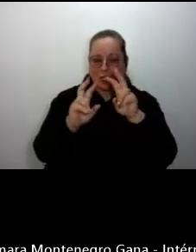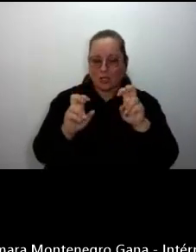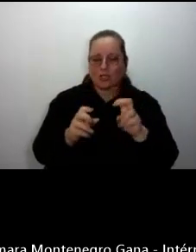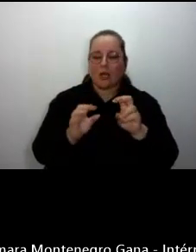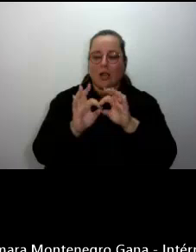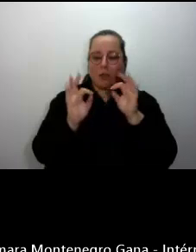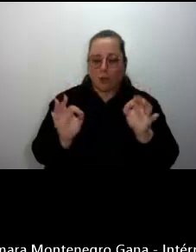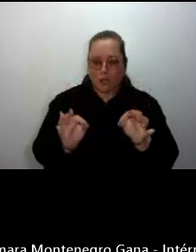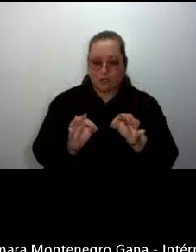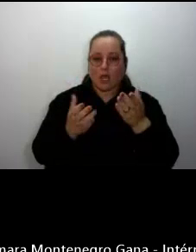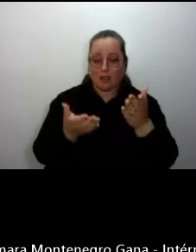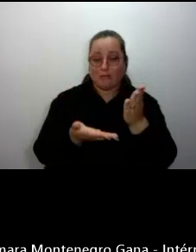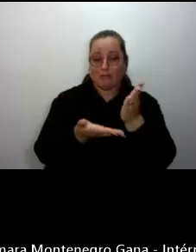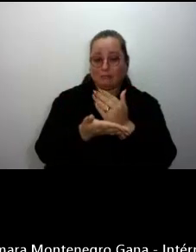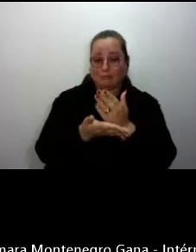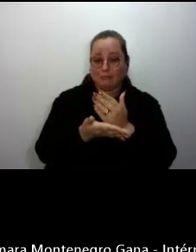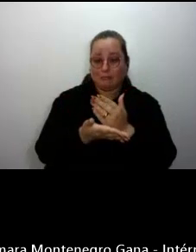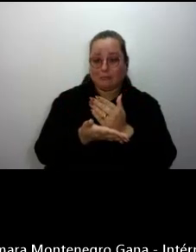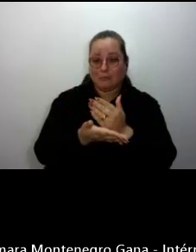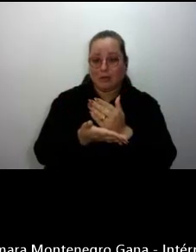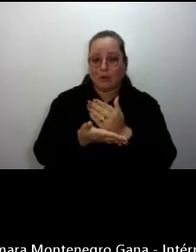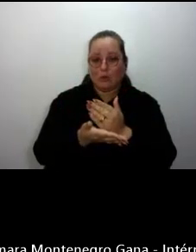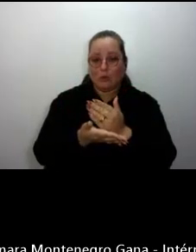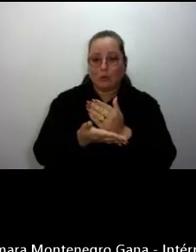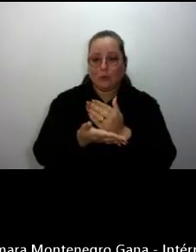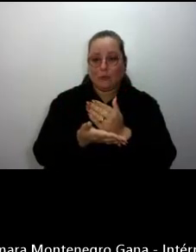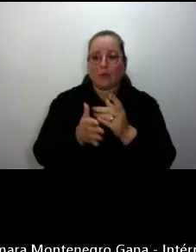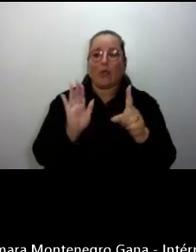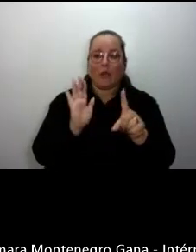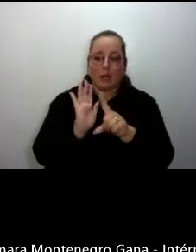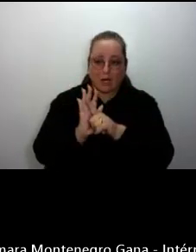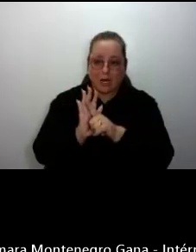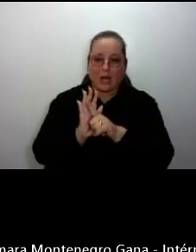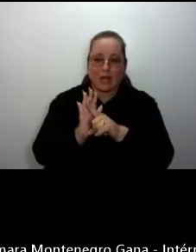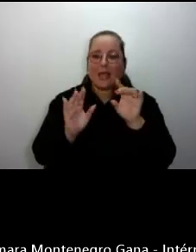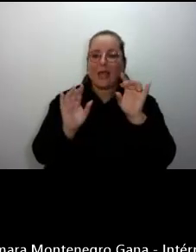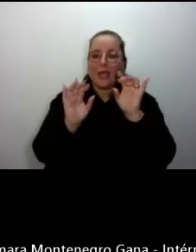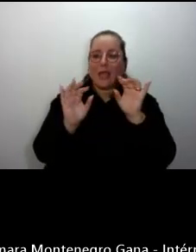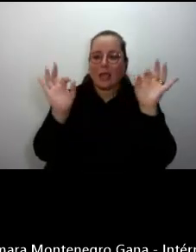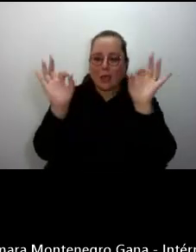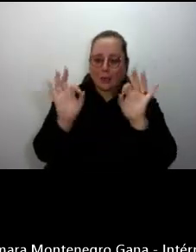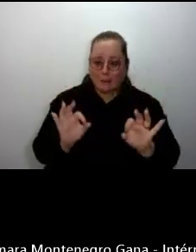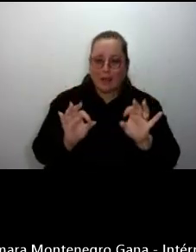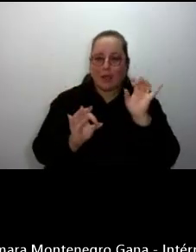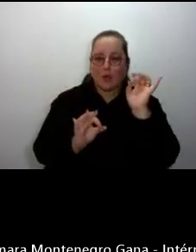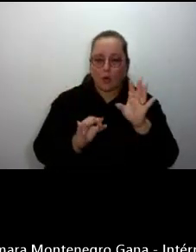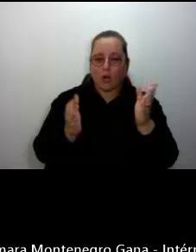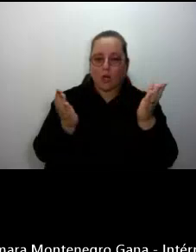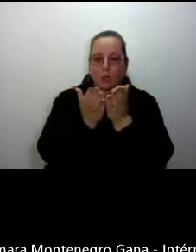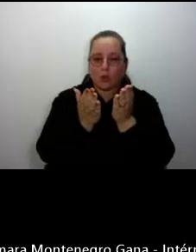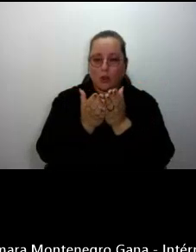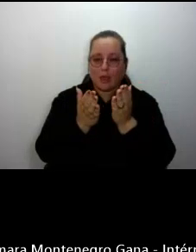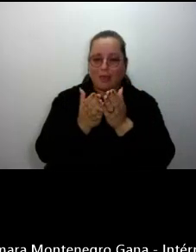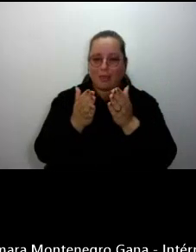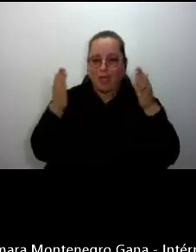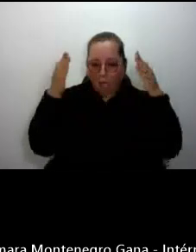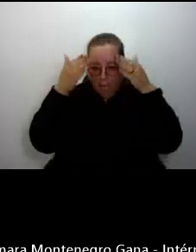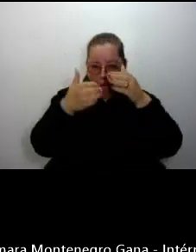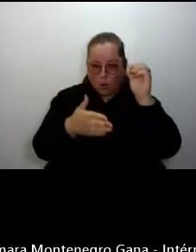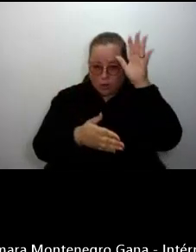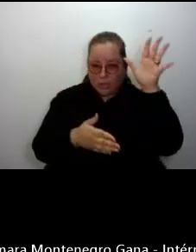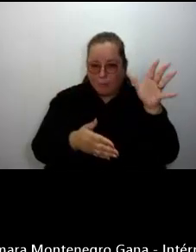plan no tan solo, o sea, la ley apunta a que sea específicamente para estudiantes autistas, sin embargo, ¿verdad?, también se